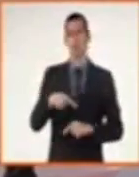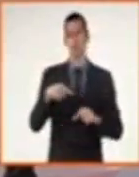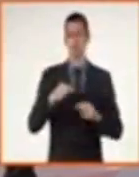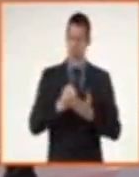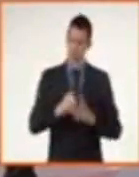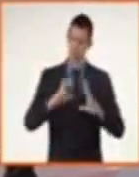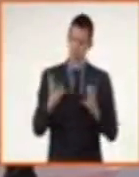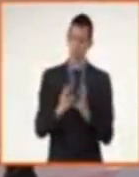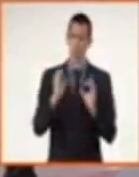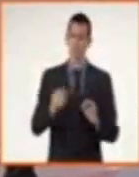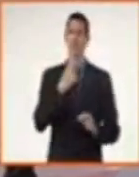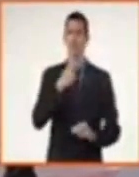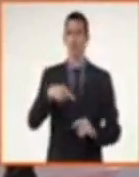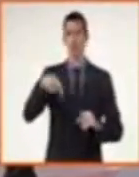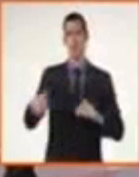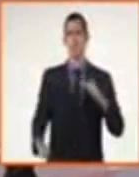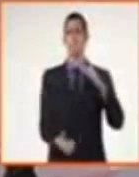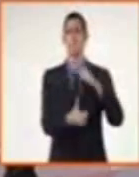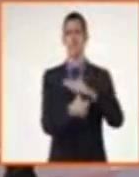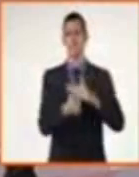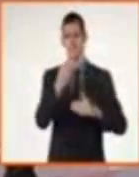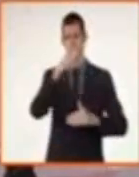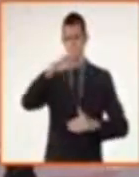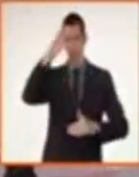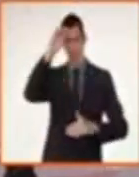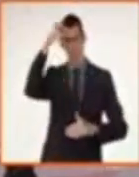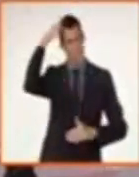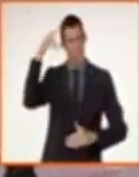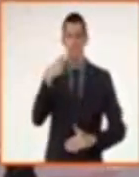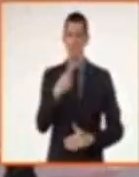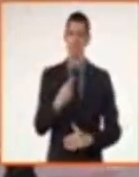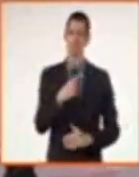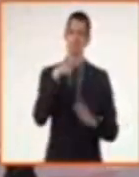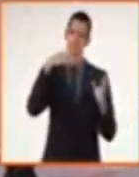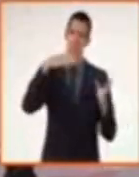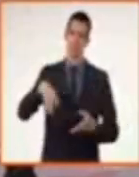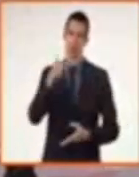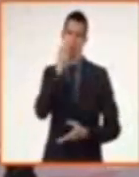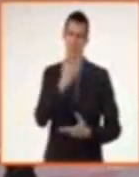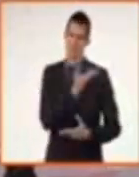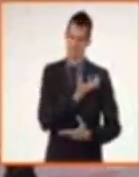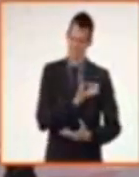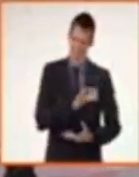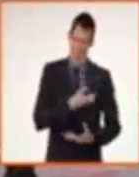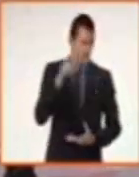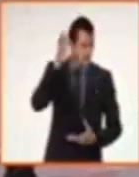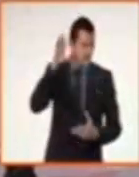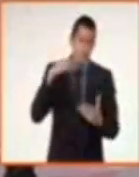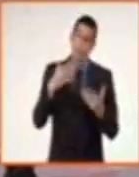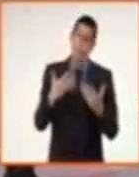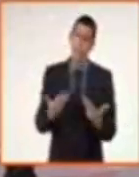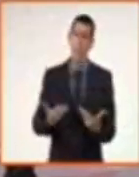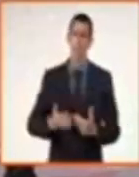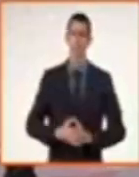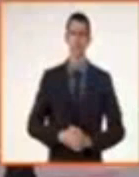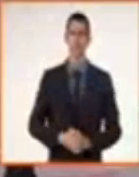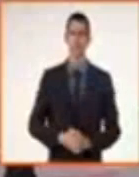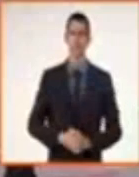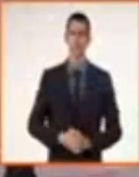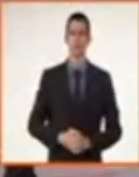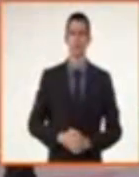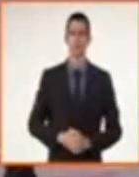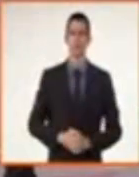ha abandonado hoy. El presidente Díaz-Canel decía hace unos minutos: Cuba recibe con profunda tristeza la noticia de la muerte del